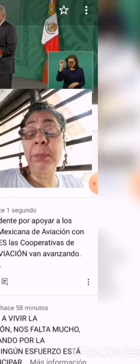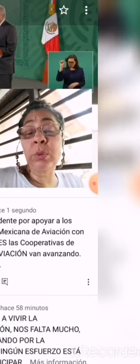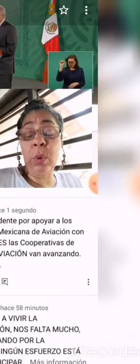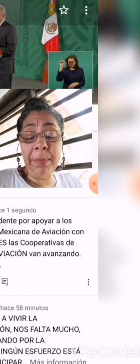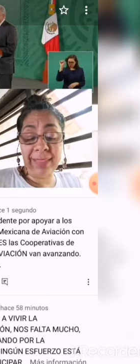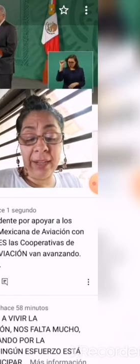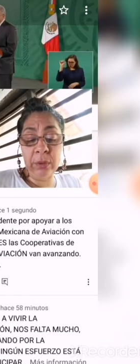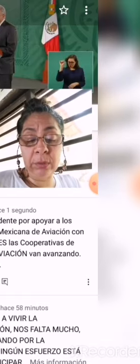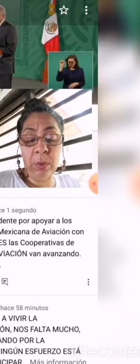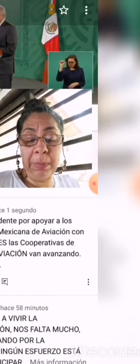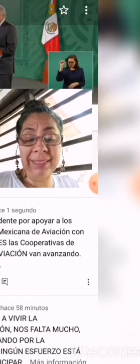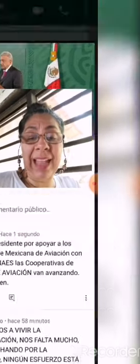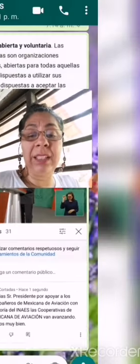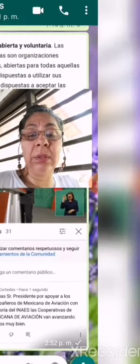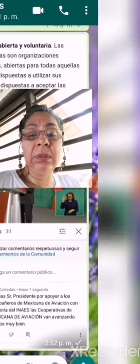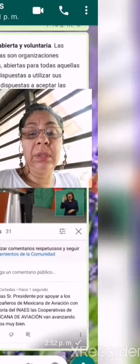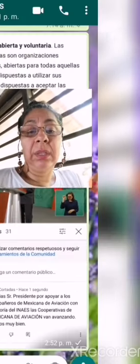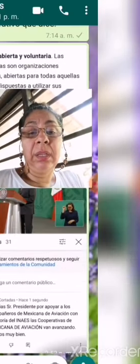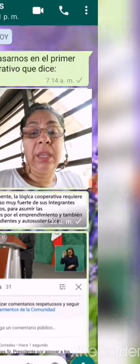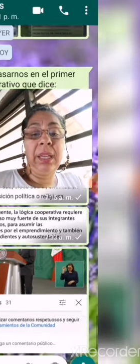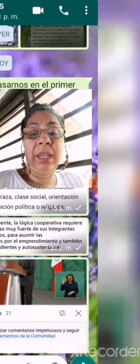también hicimos